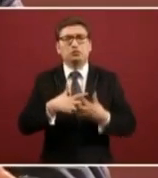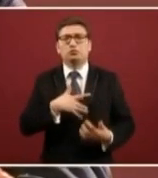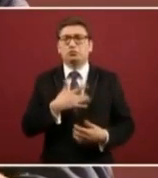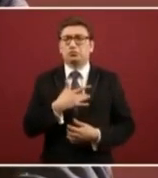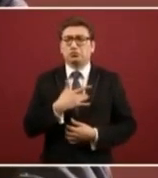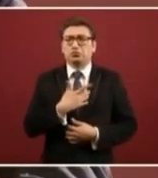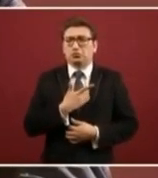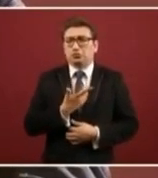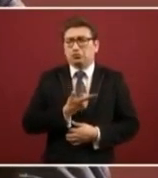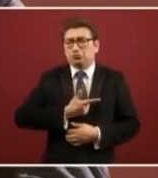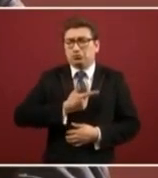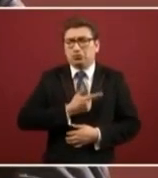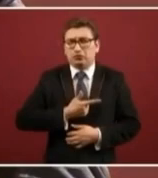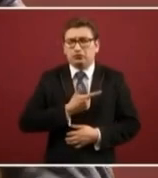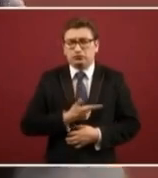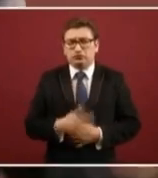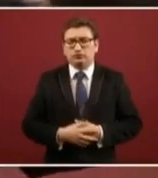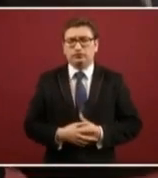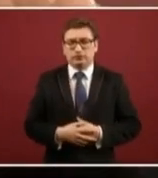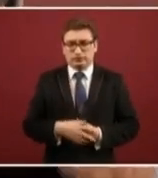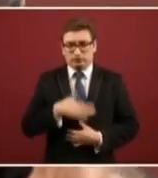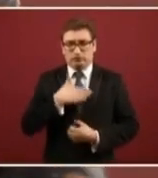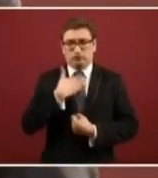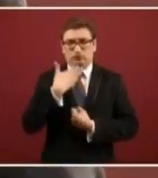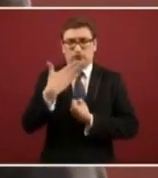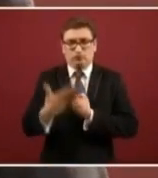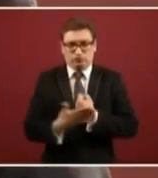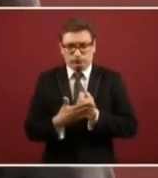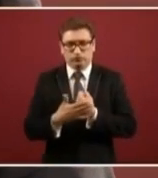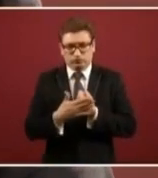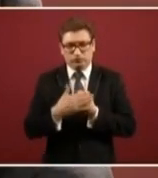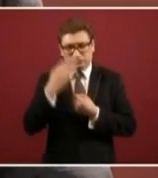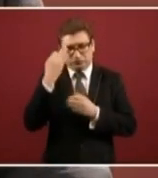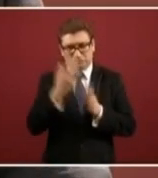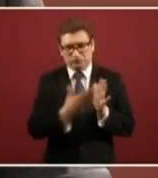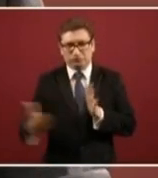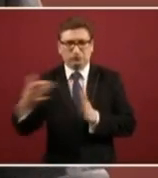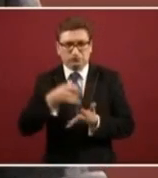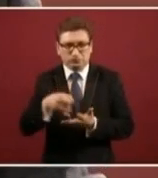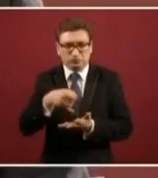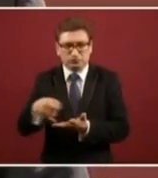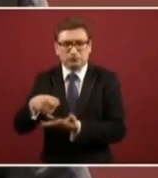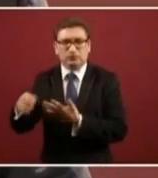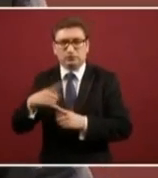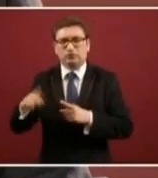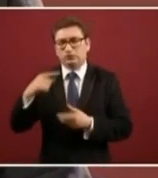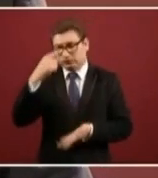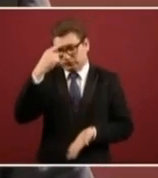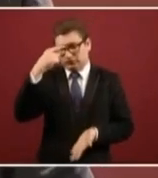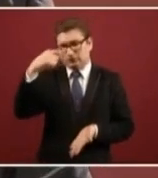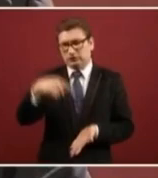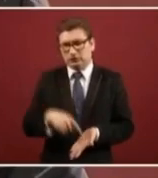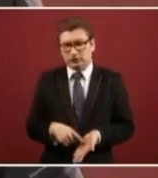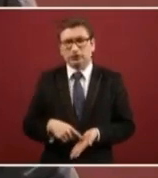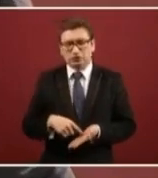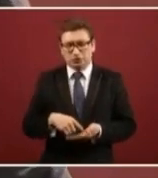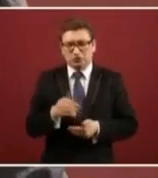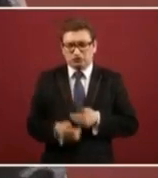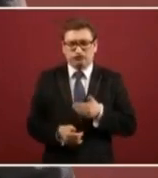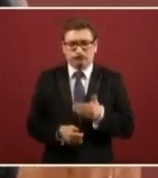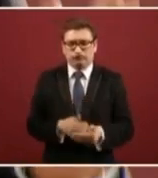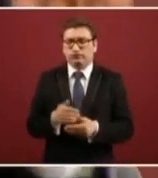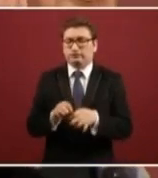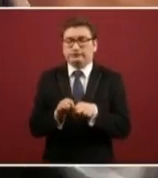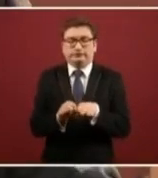atractivo, de tal manera que para el próximo ciclo creo que vamos a tener un avance muy